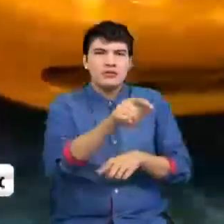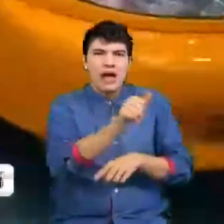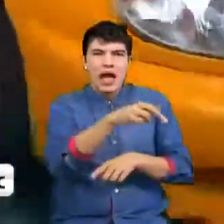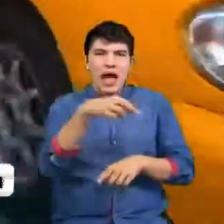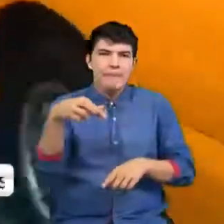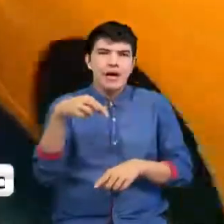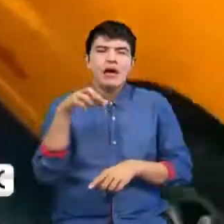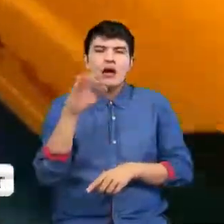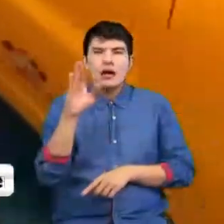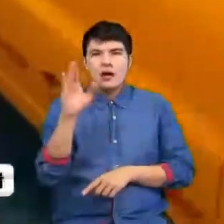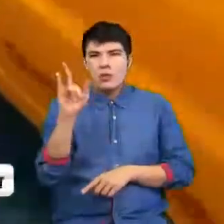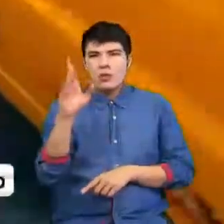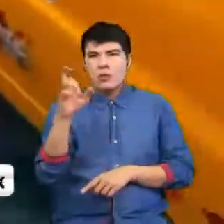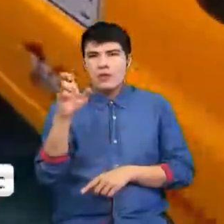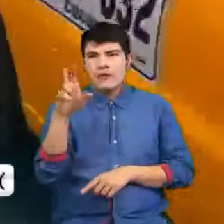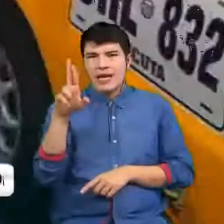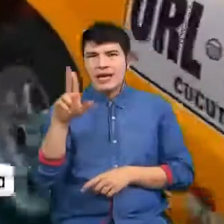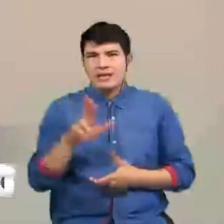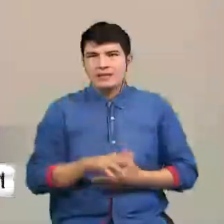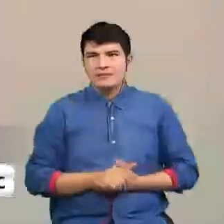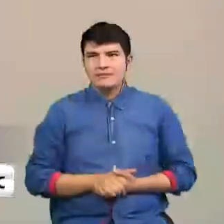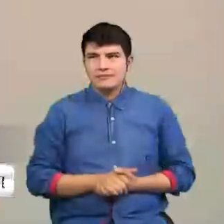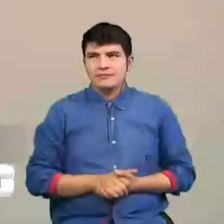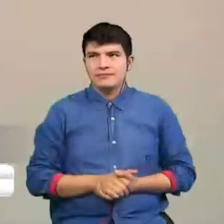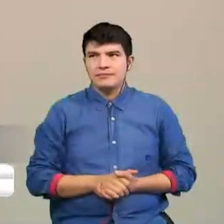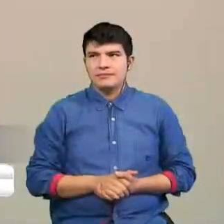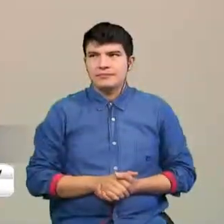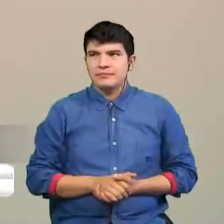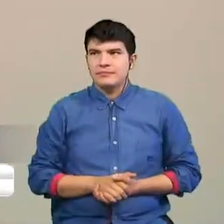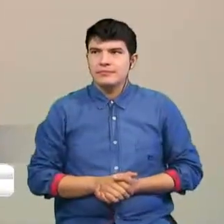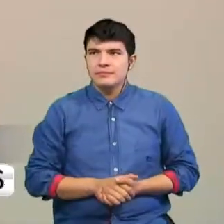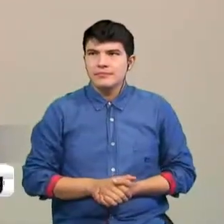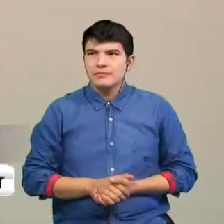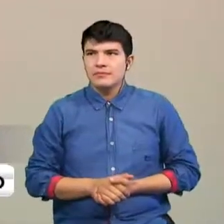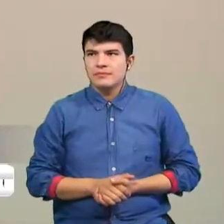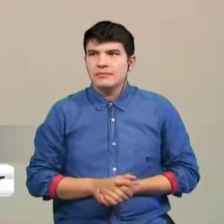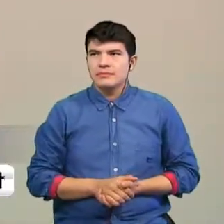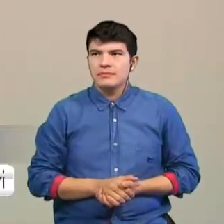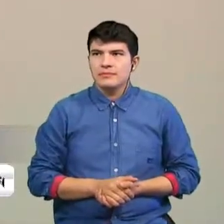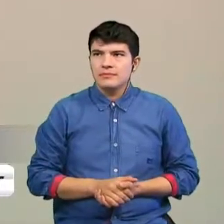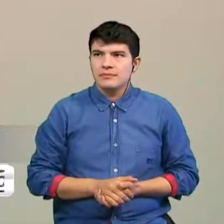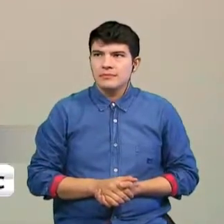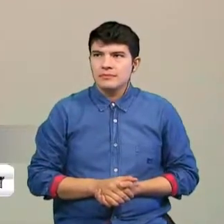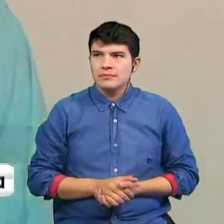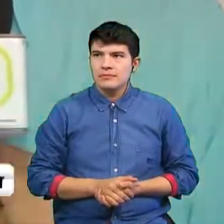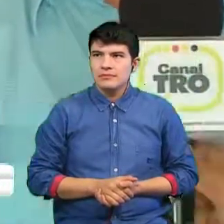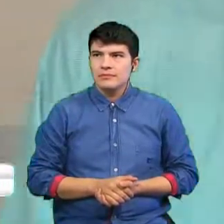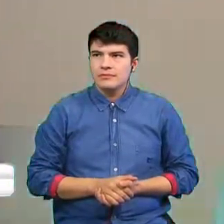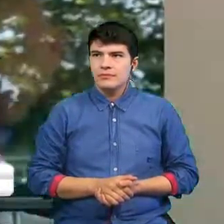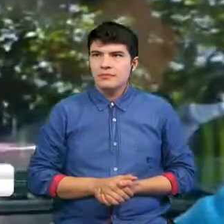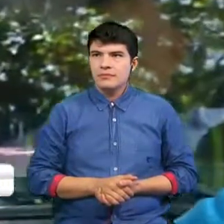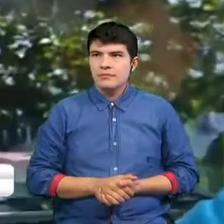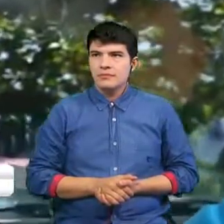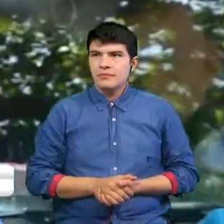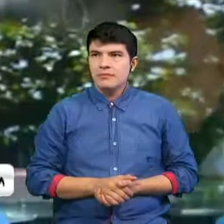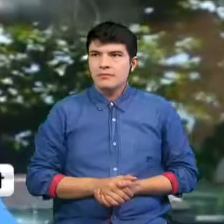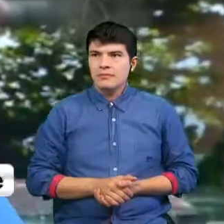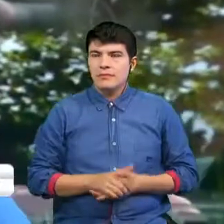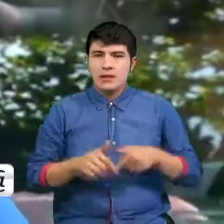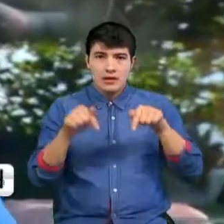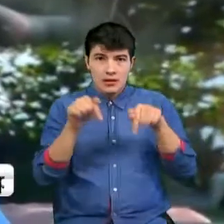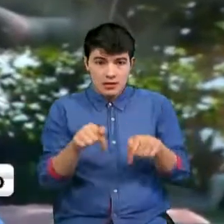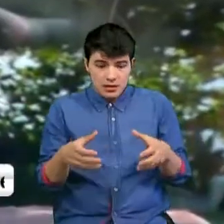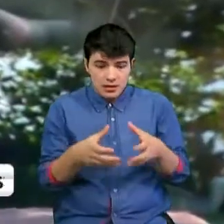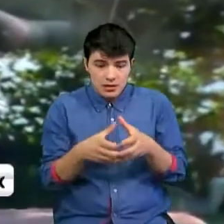con los vehículos que está prestando el servicio público con vehículos particulares no aquí lo sindica